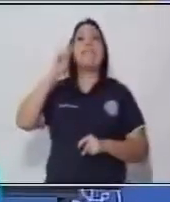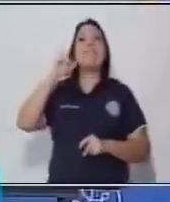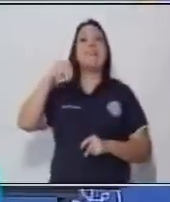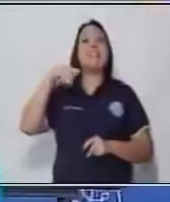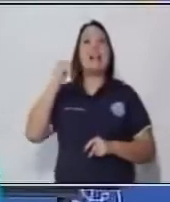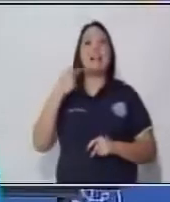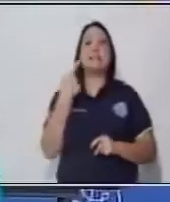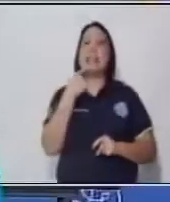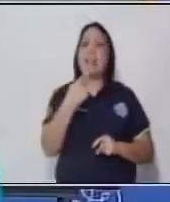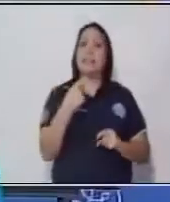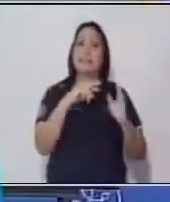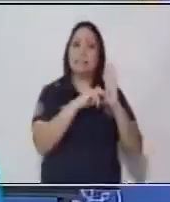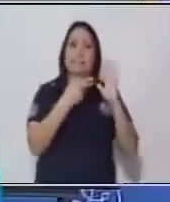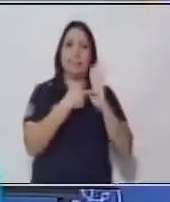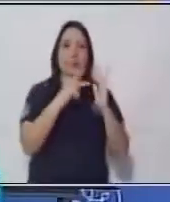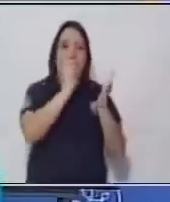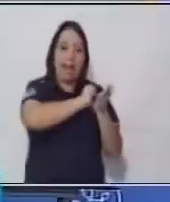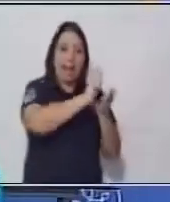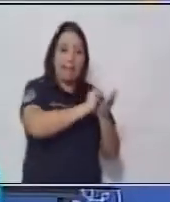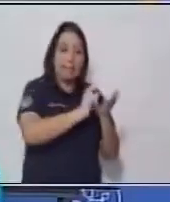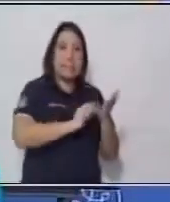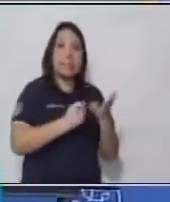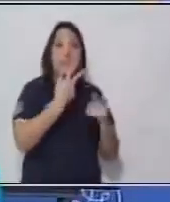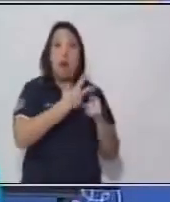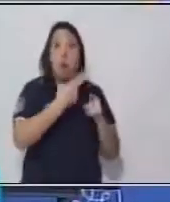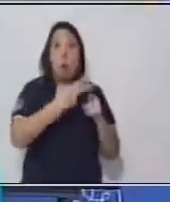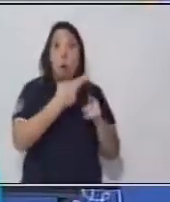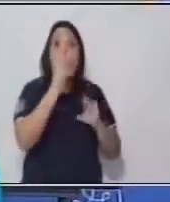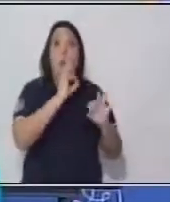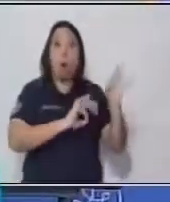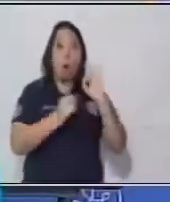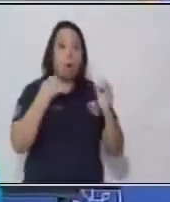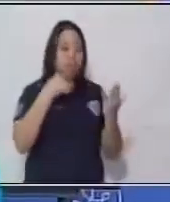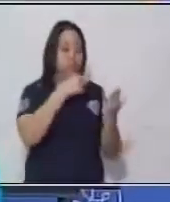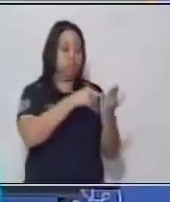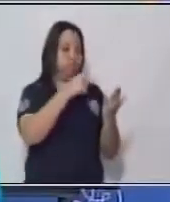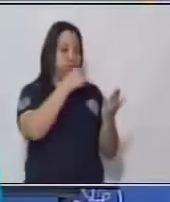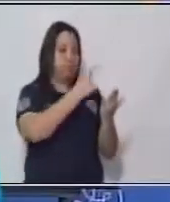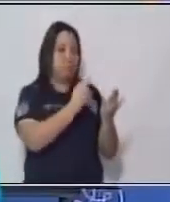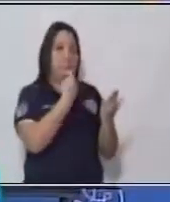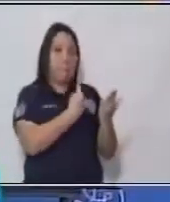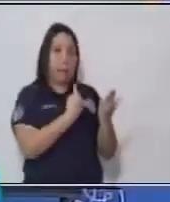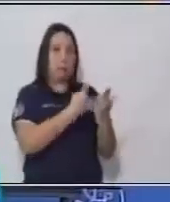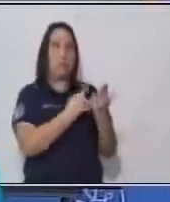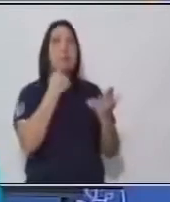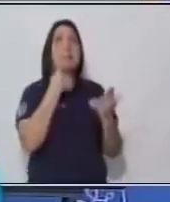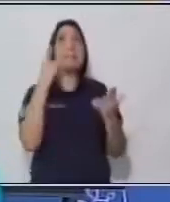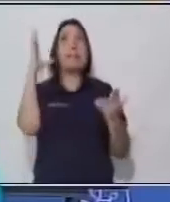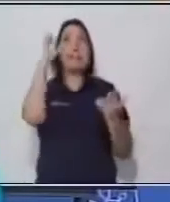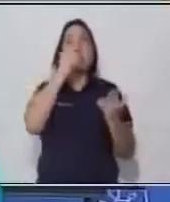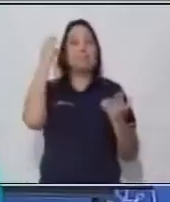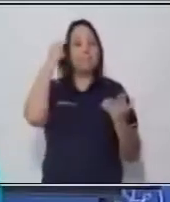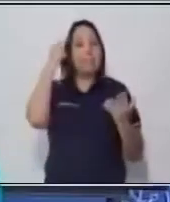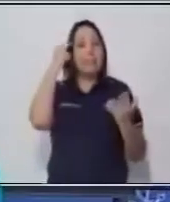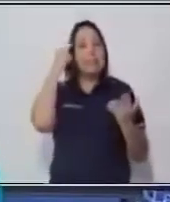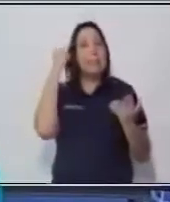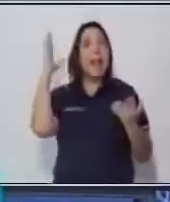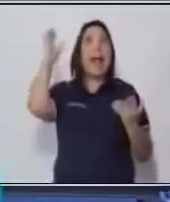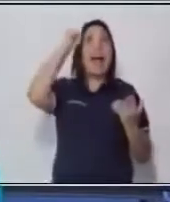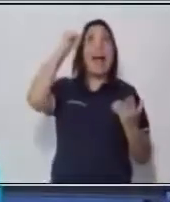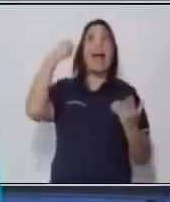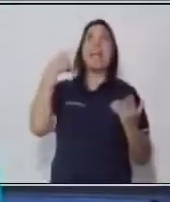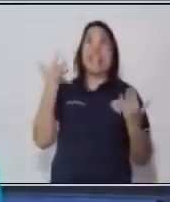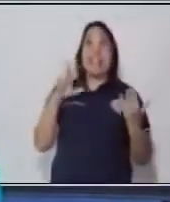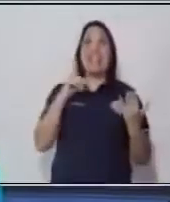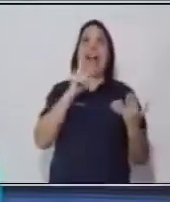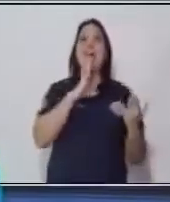un escrito o claves que están descifrados, en el cual debemos de, ¿qué? Adivinar el